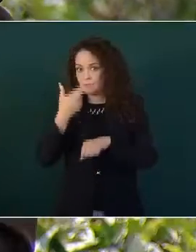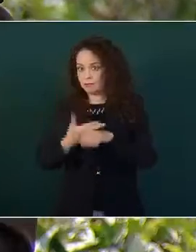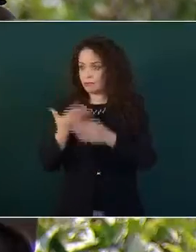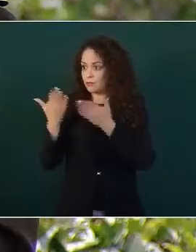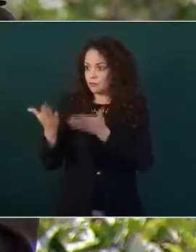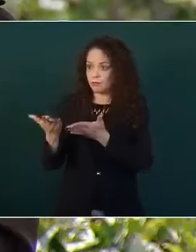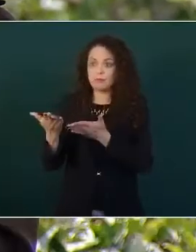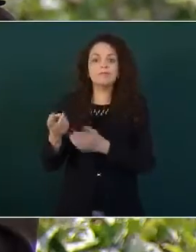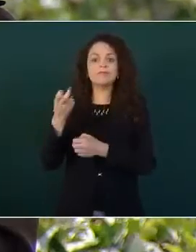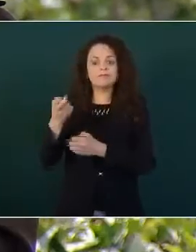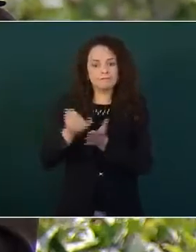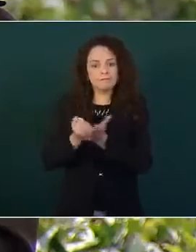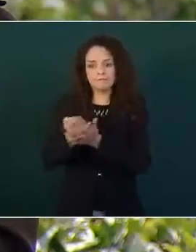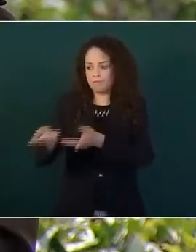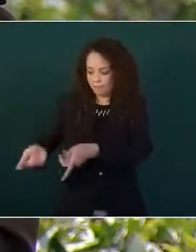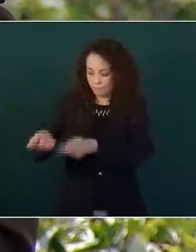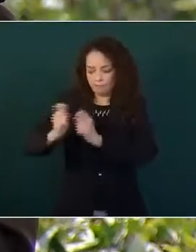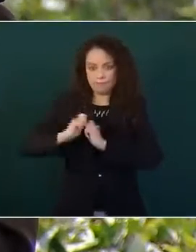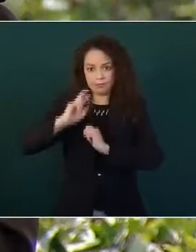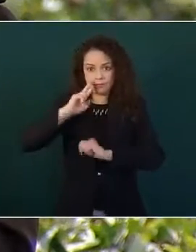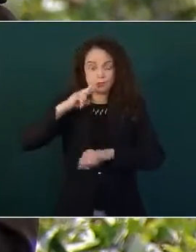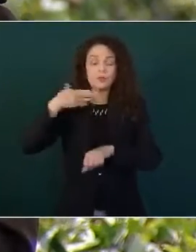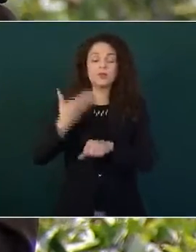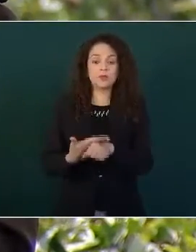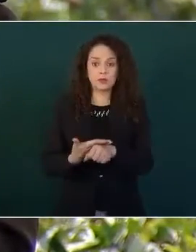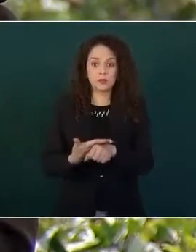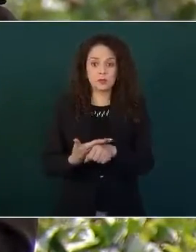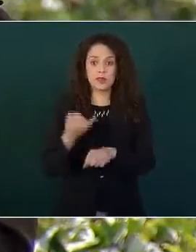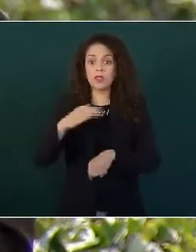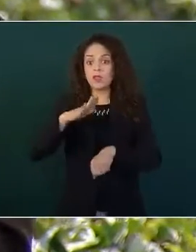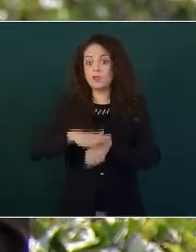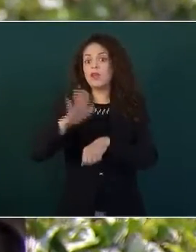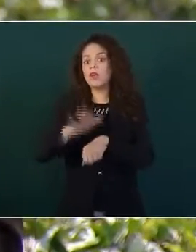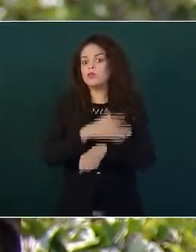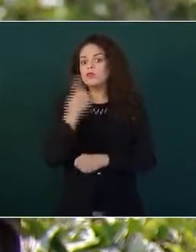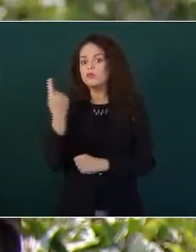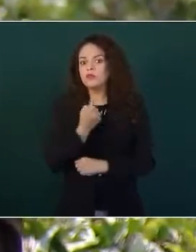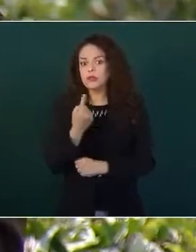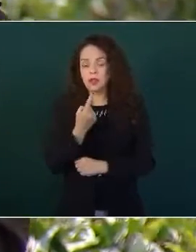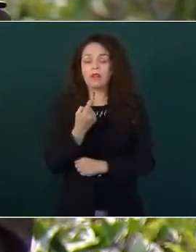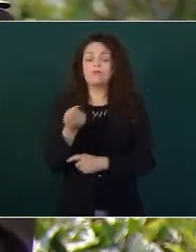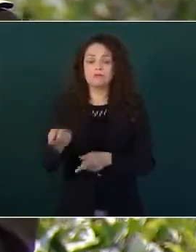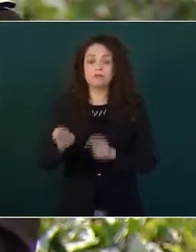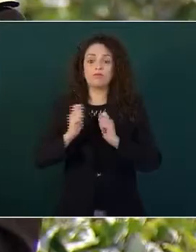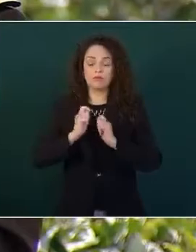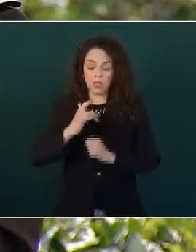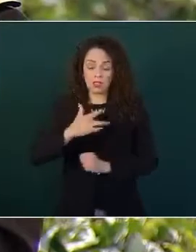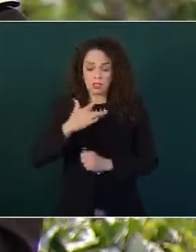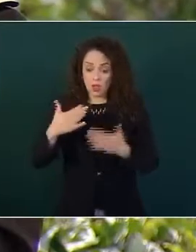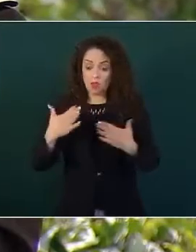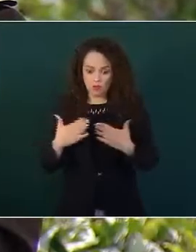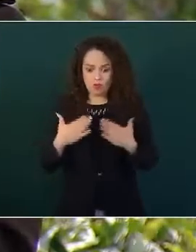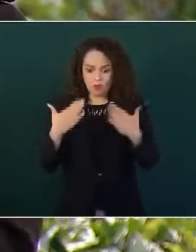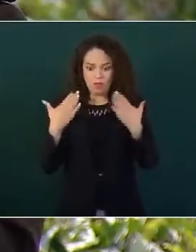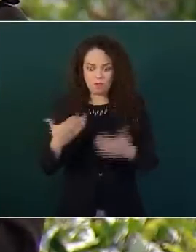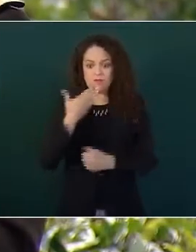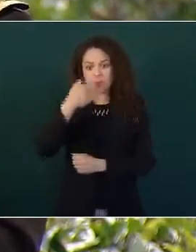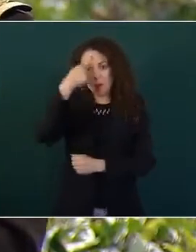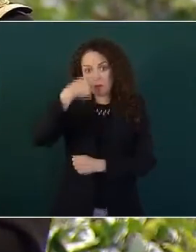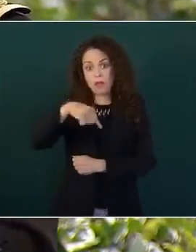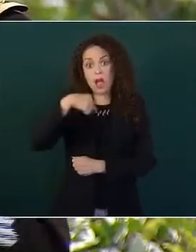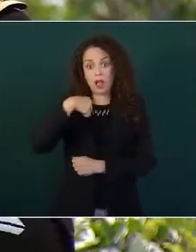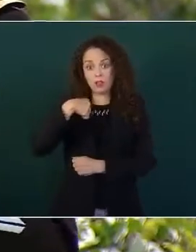por esta designación y sobre todo por la confianza que me han otorgado para estar al